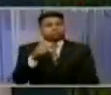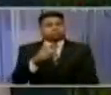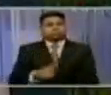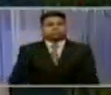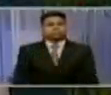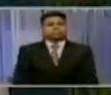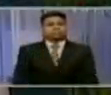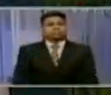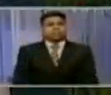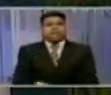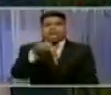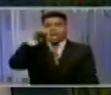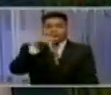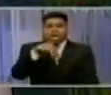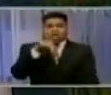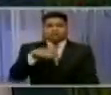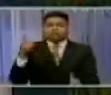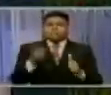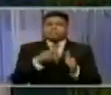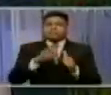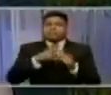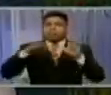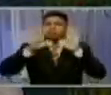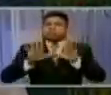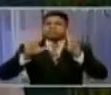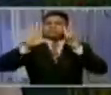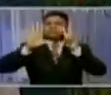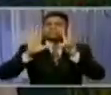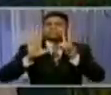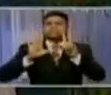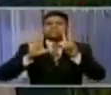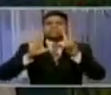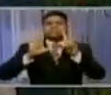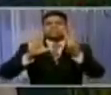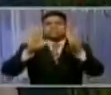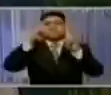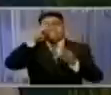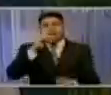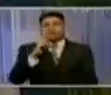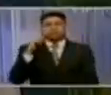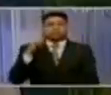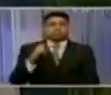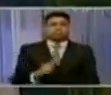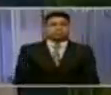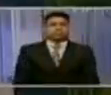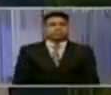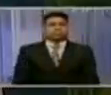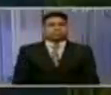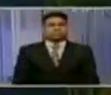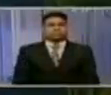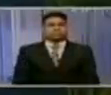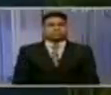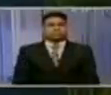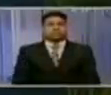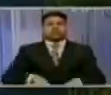que en estos primeros 17 años, bueno, nos plantean nuevos